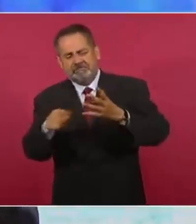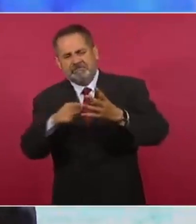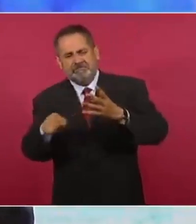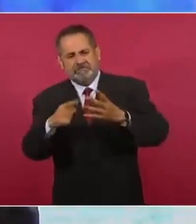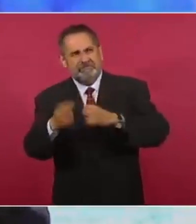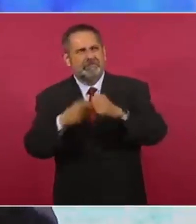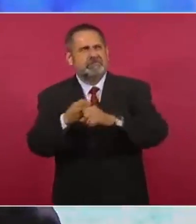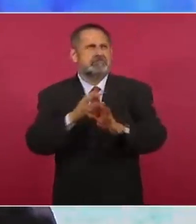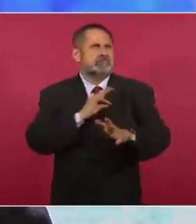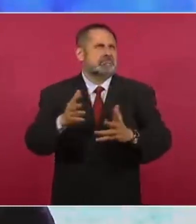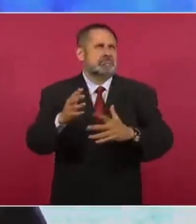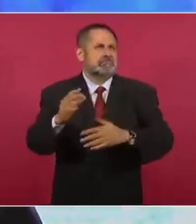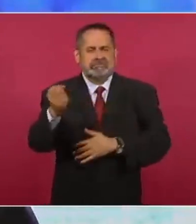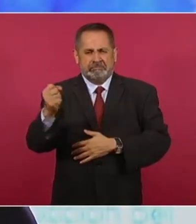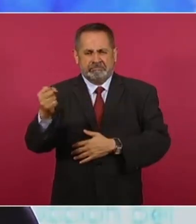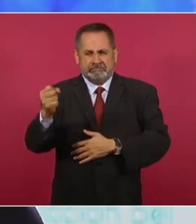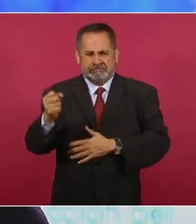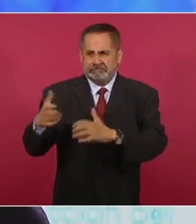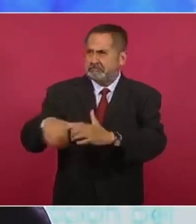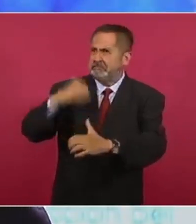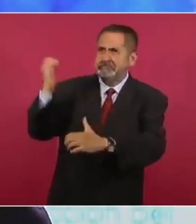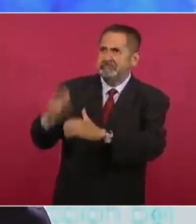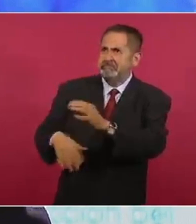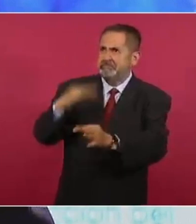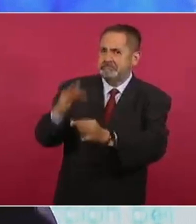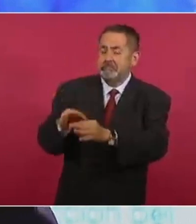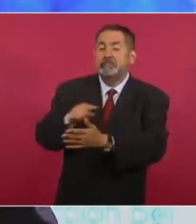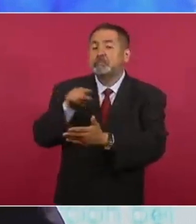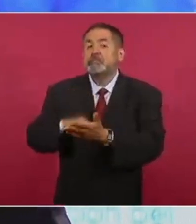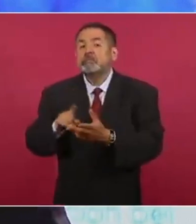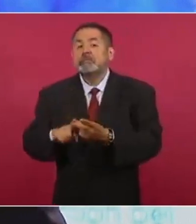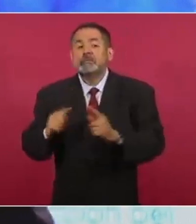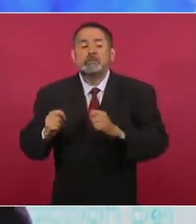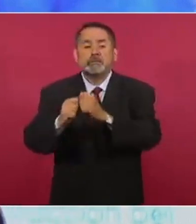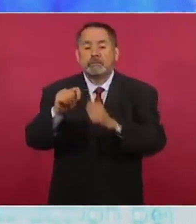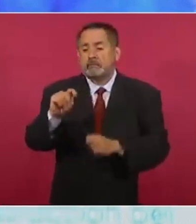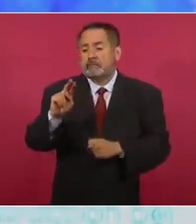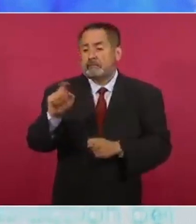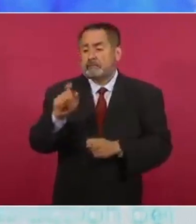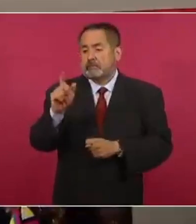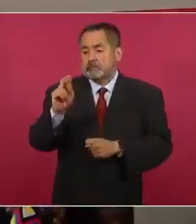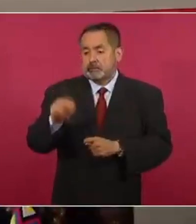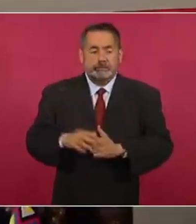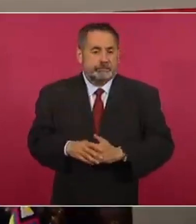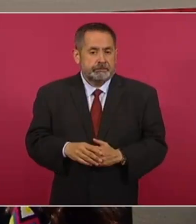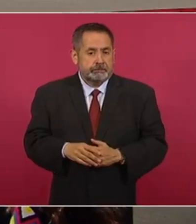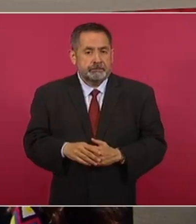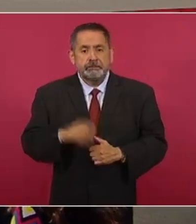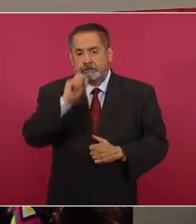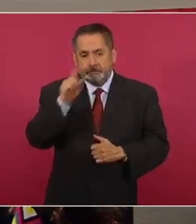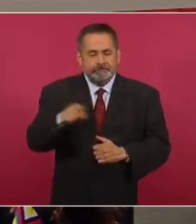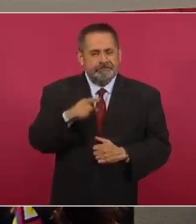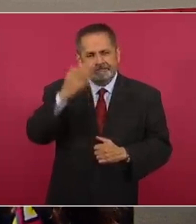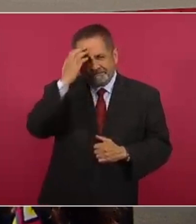septiembre tendrá que estar ya listo este este hospital de tuxpan también en el avance sobre el primer nivel de atención es